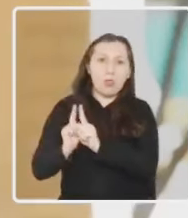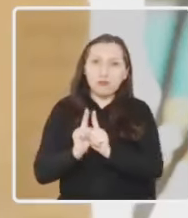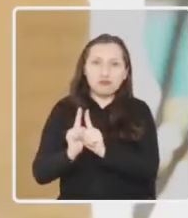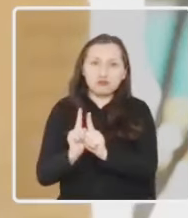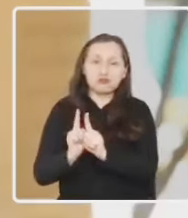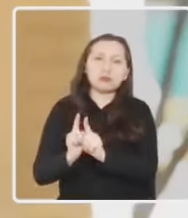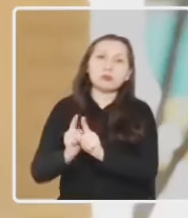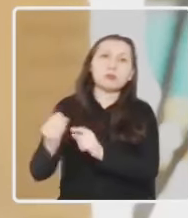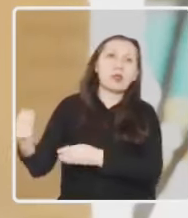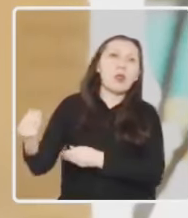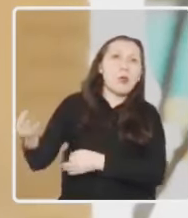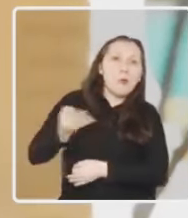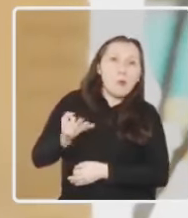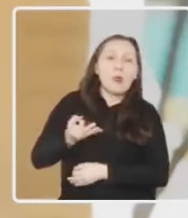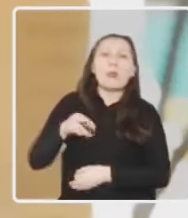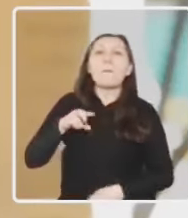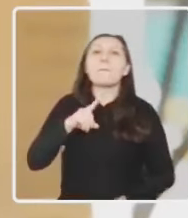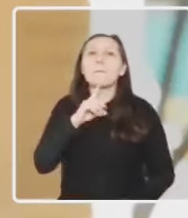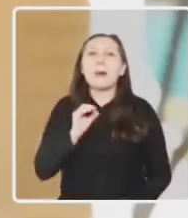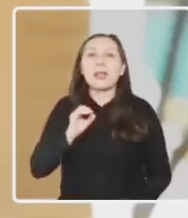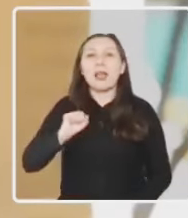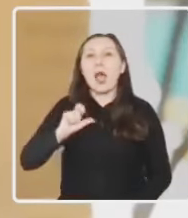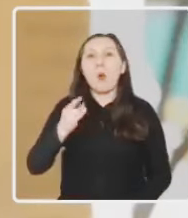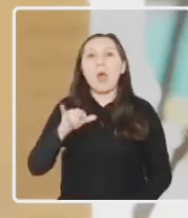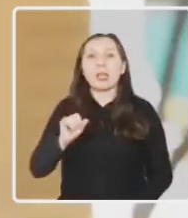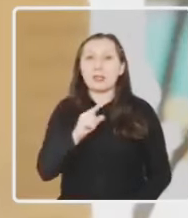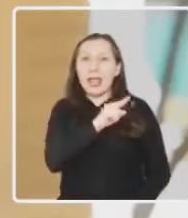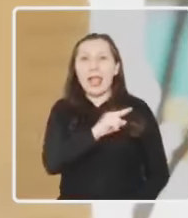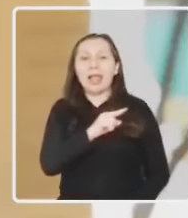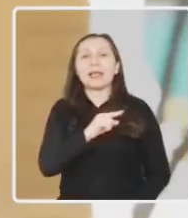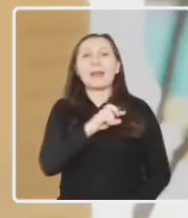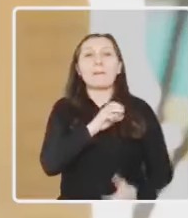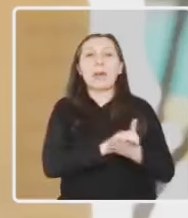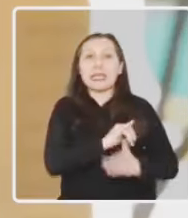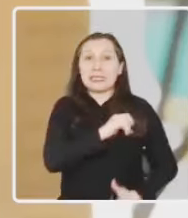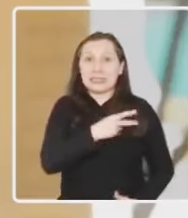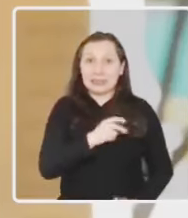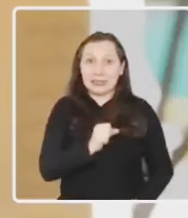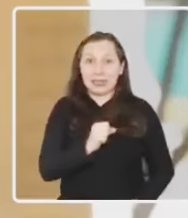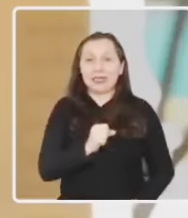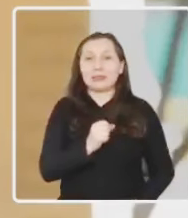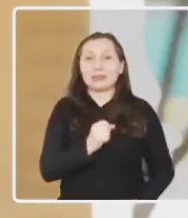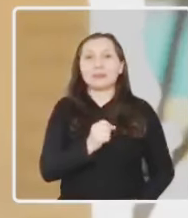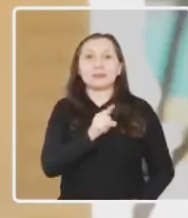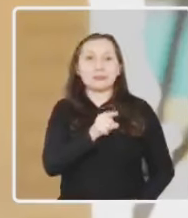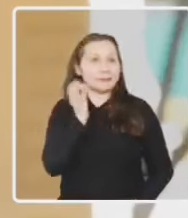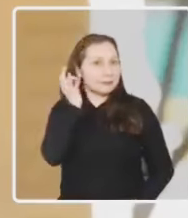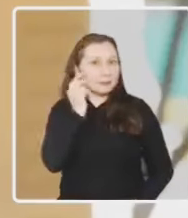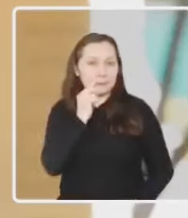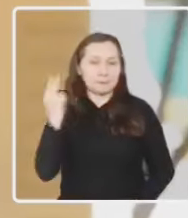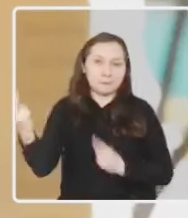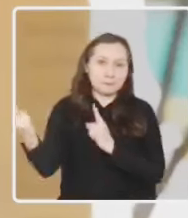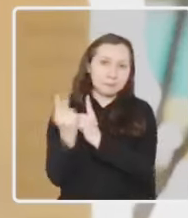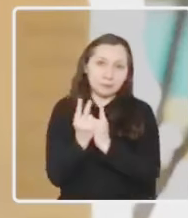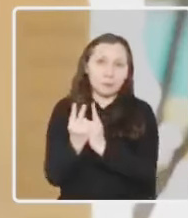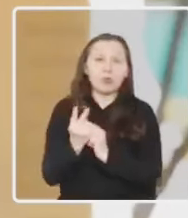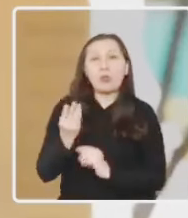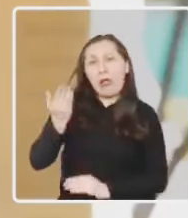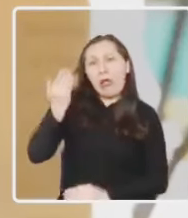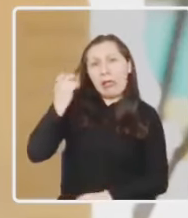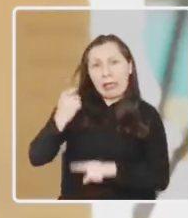contaba el Pato Aguayo, ahí está el Pato, y la Pancha, ahí está la Pancha, que también estudiaron